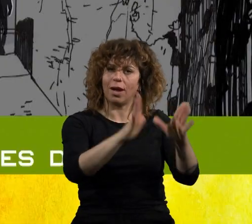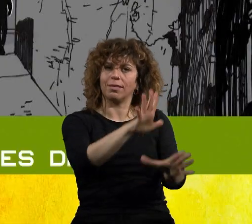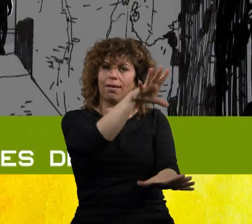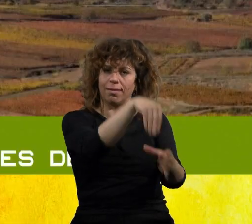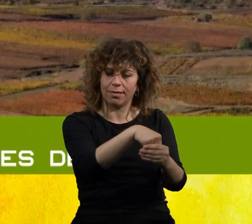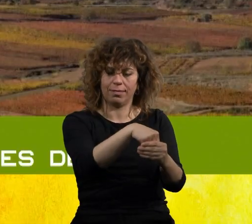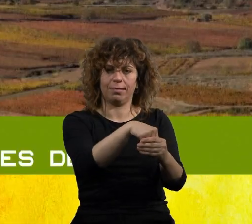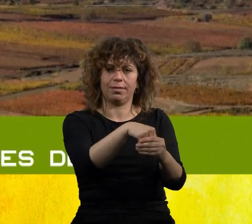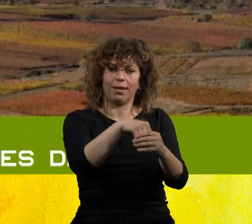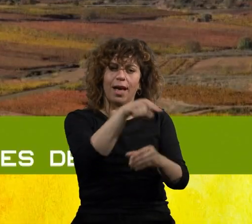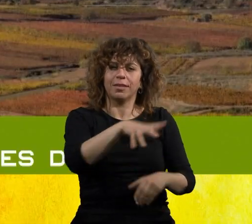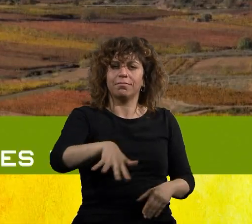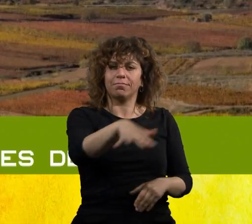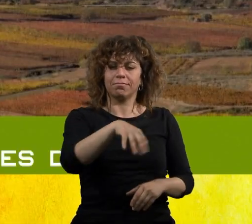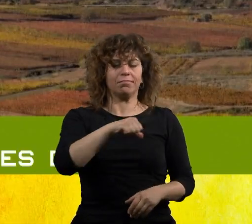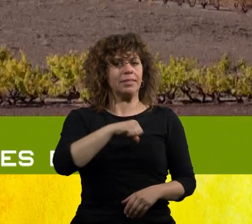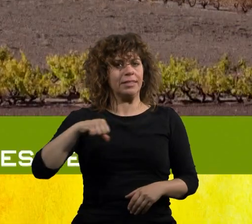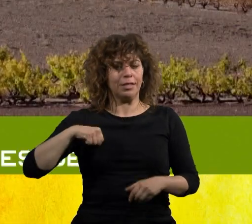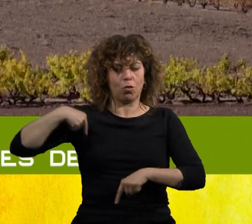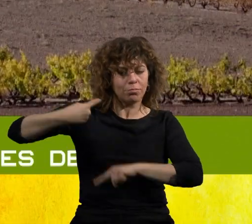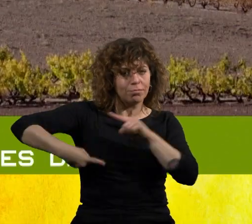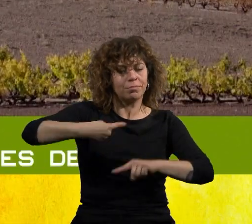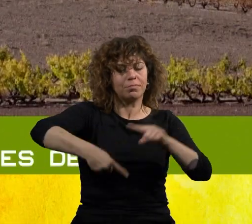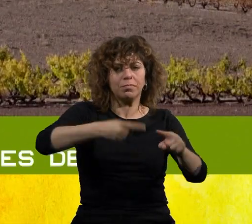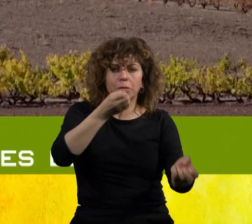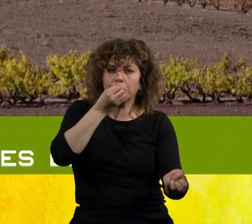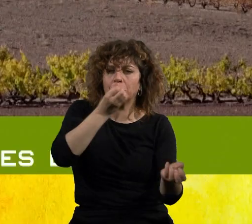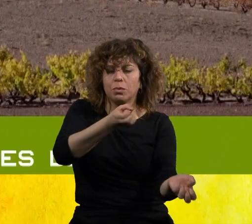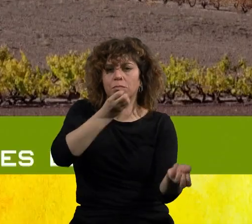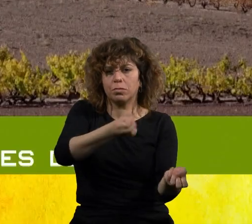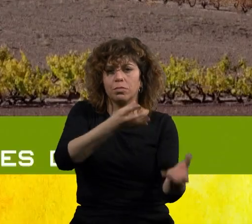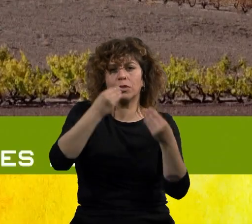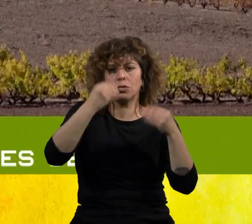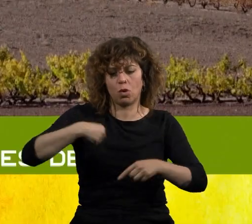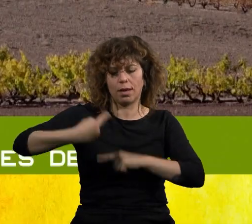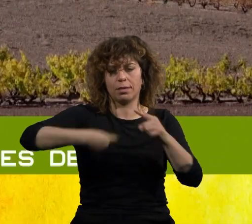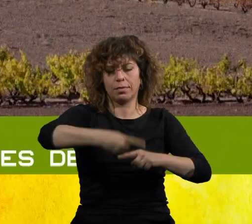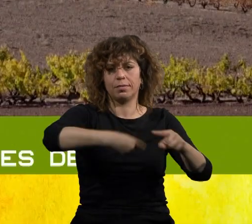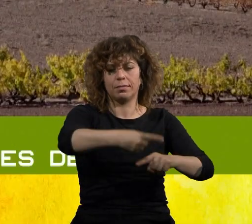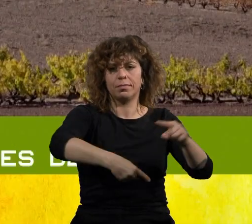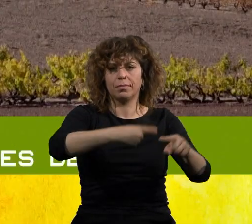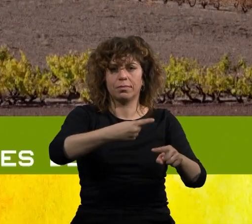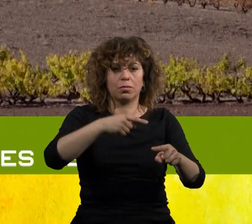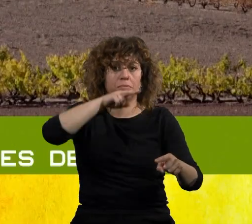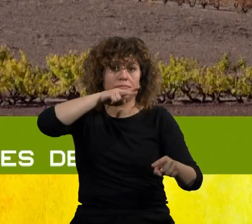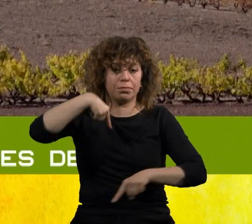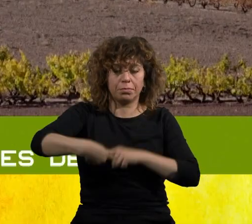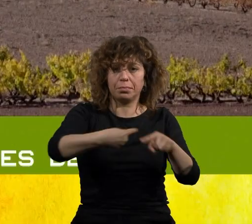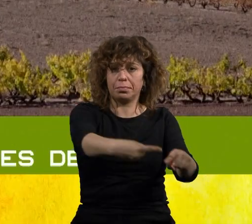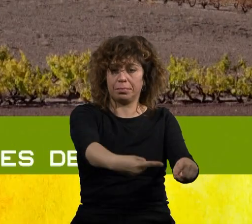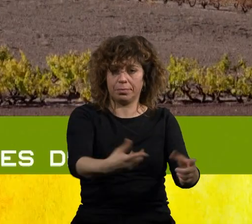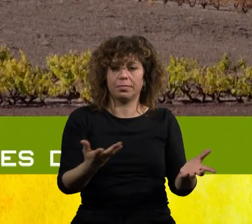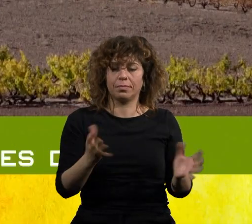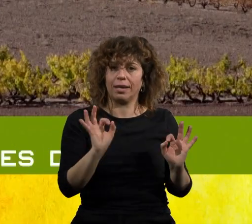final ese espacio íntimo donde se ha transmitido estas historias, ¿no? De generación a generación, porque se han transmitido de manera hablada, ¿no? No hay nada